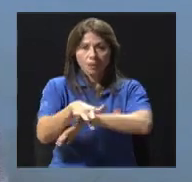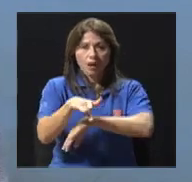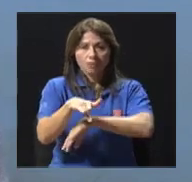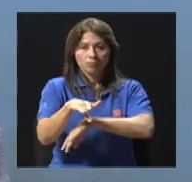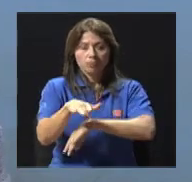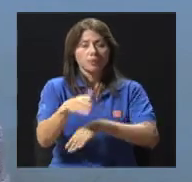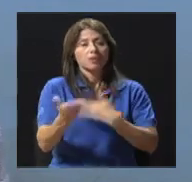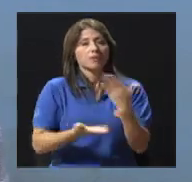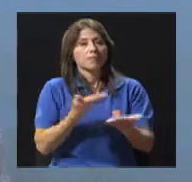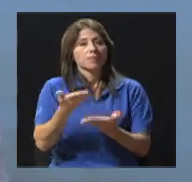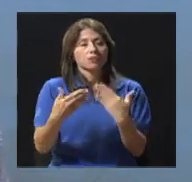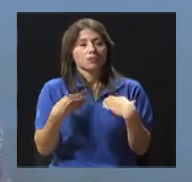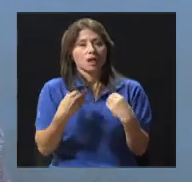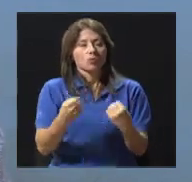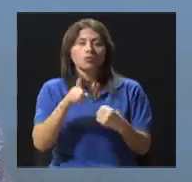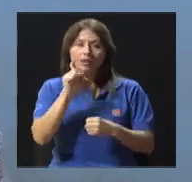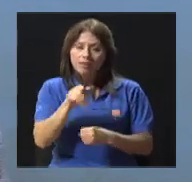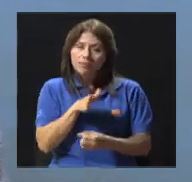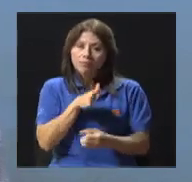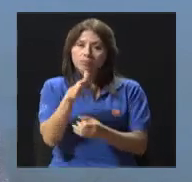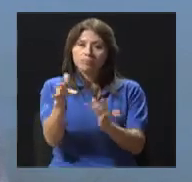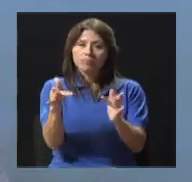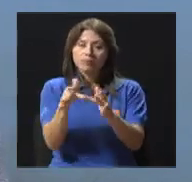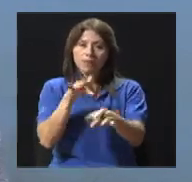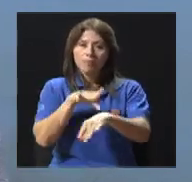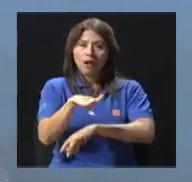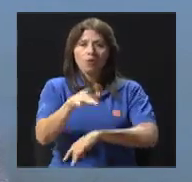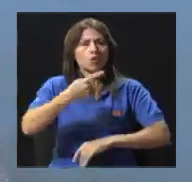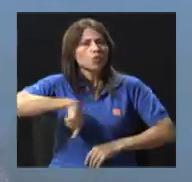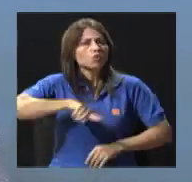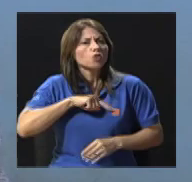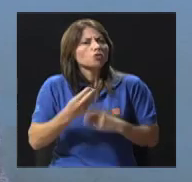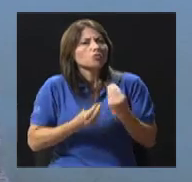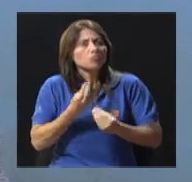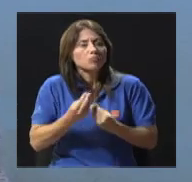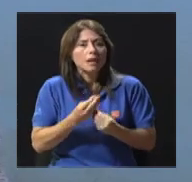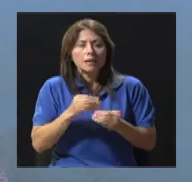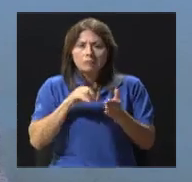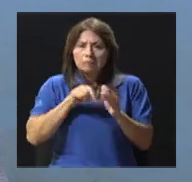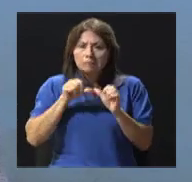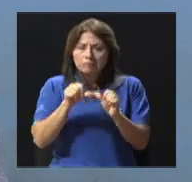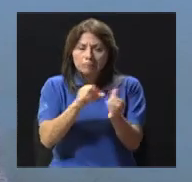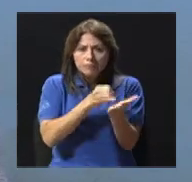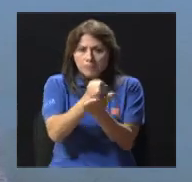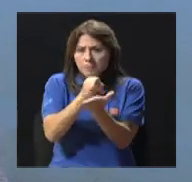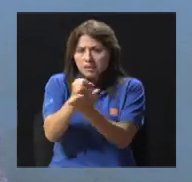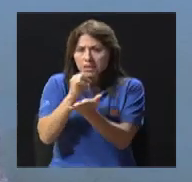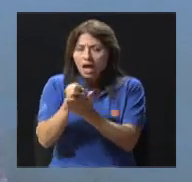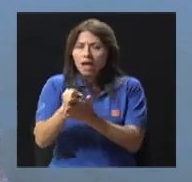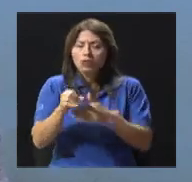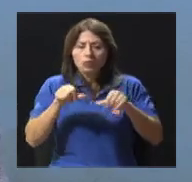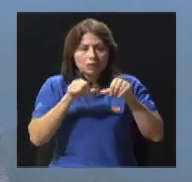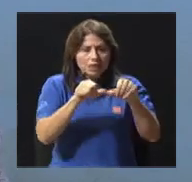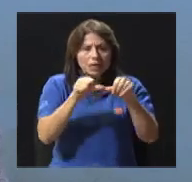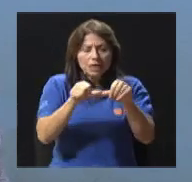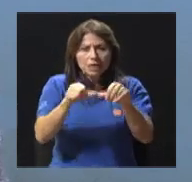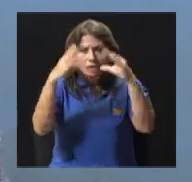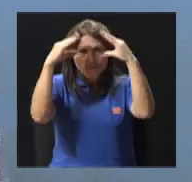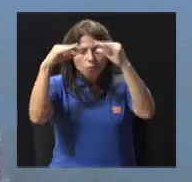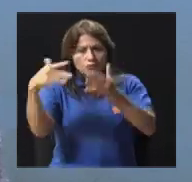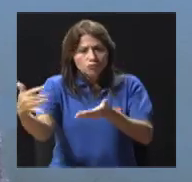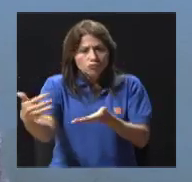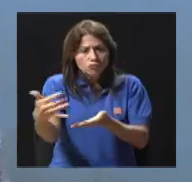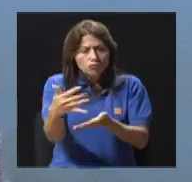servicios de salud. Nosotros, por nuestra parte, vamos a seguir investigando todo el comportamiento de esta enfermedad, vamos a seguir generando información para la